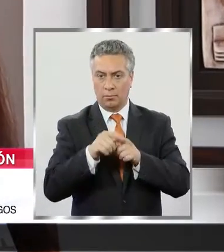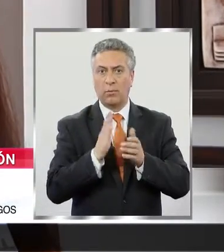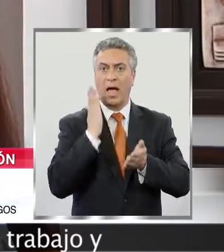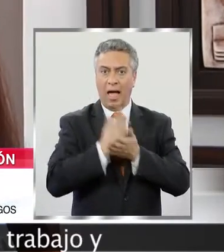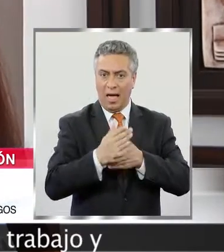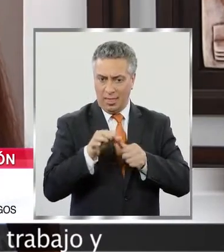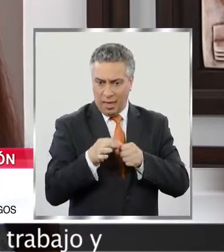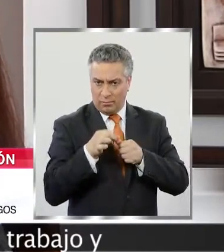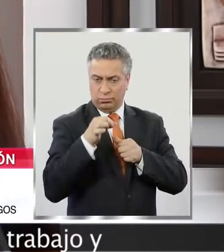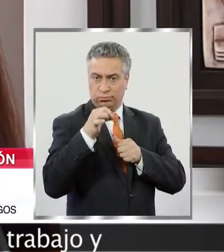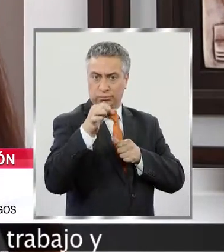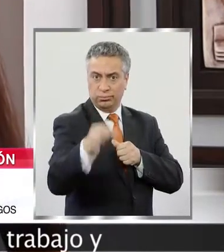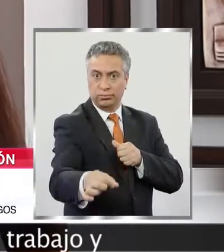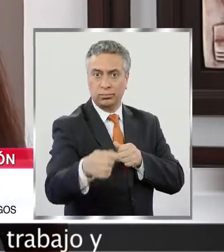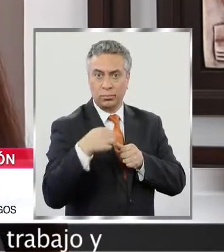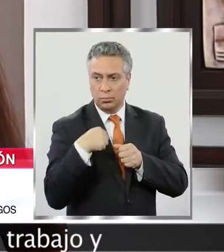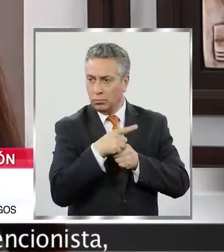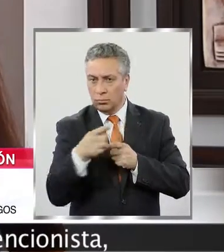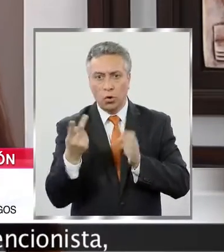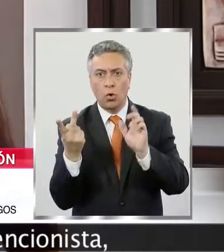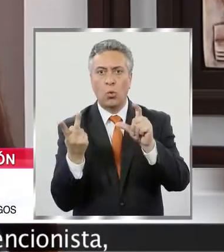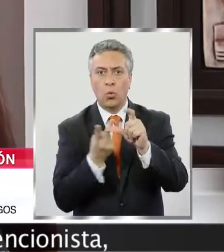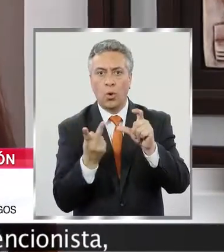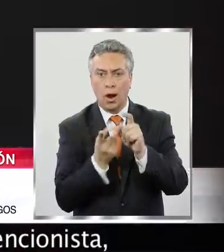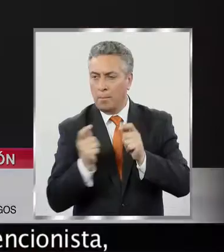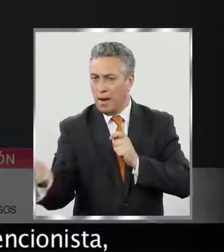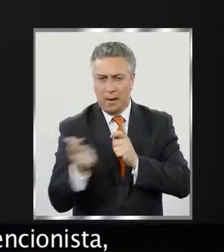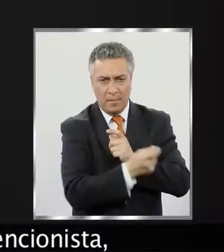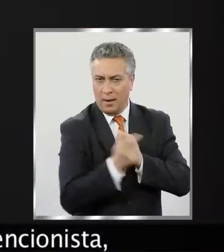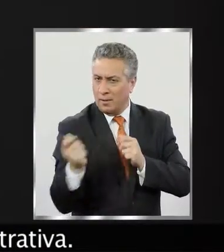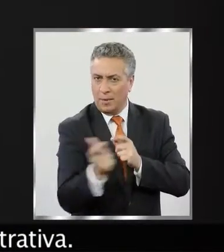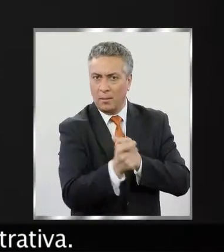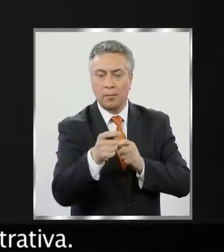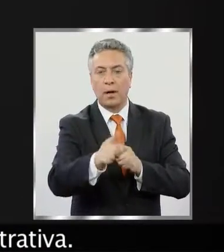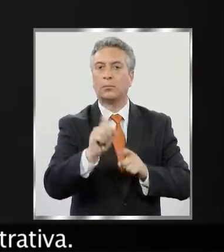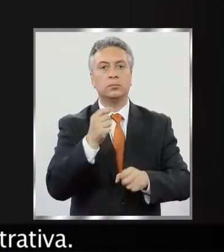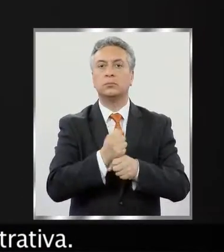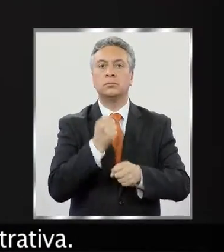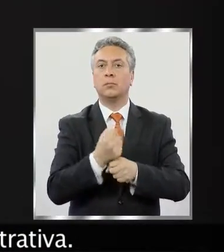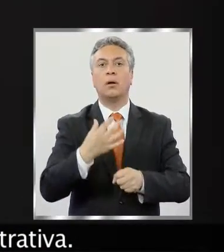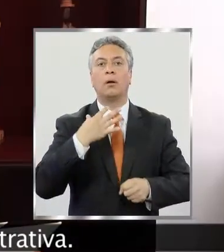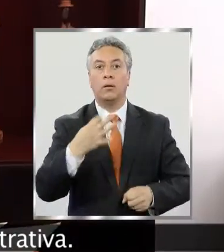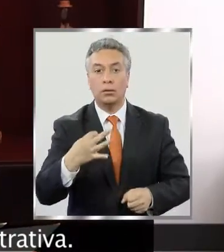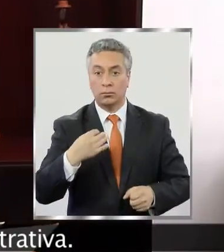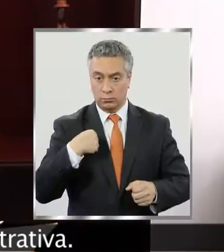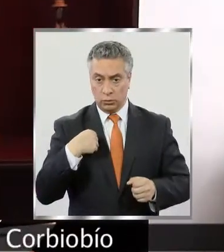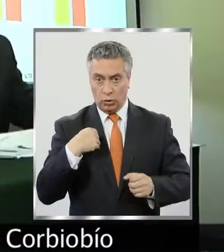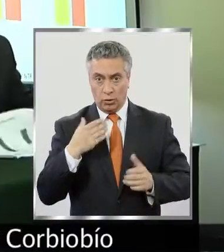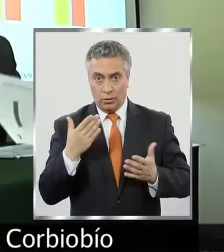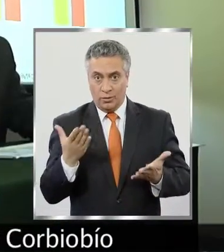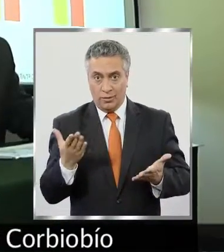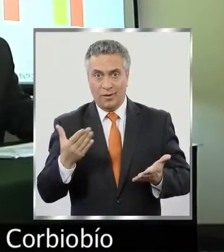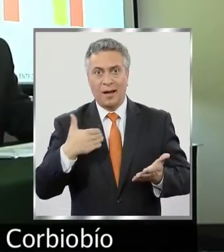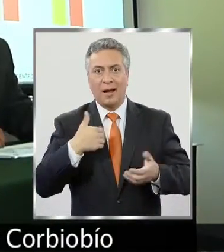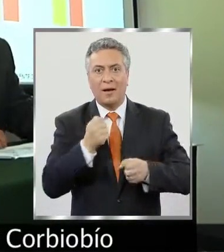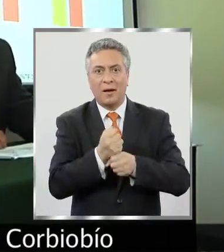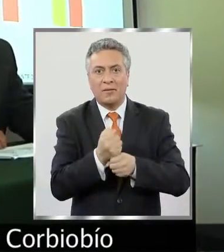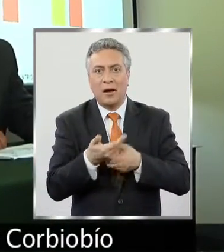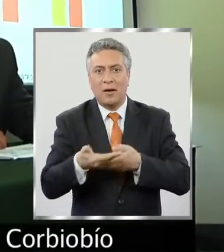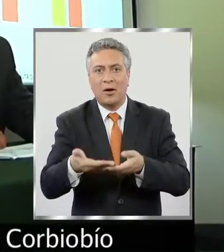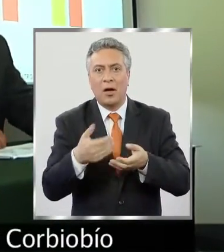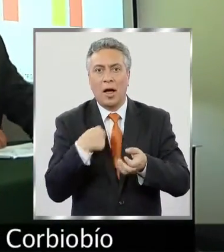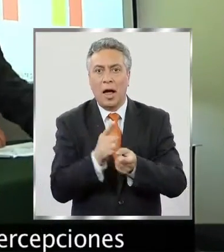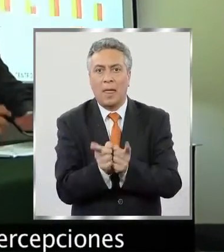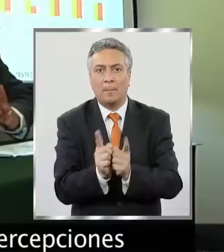currículum. Y me llamaron solo de un trabajo y me ofrecieron no de prevencionista, sino que como administrativa. Realidad que dio a